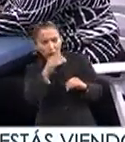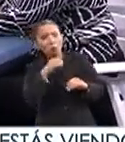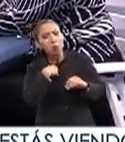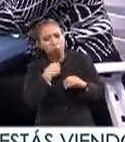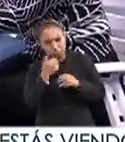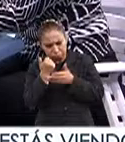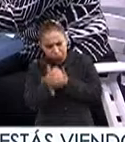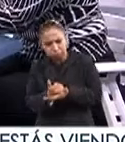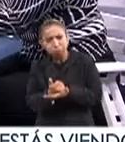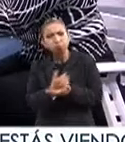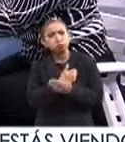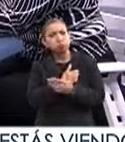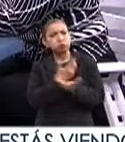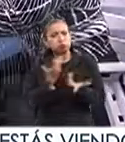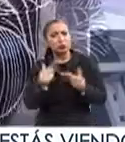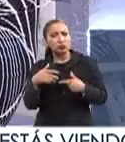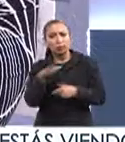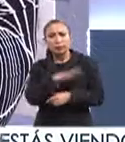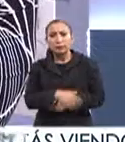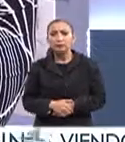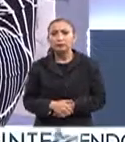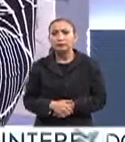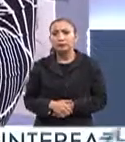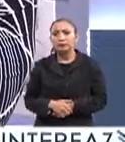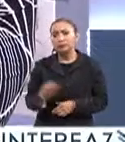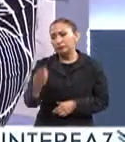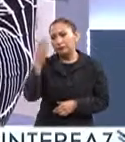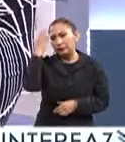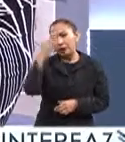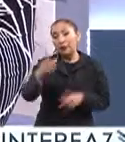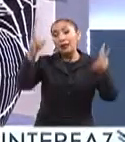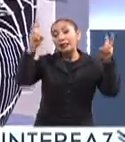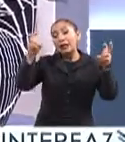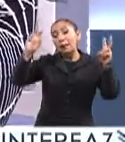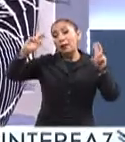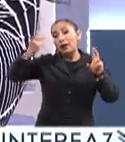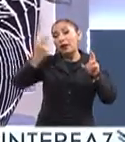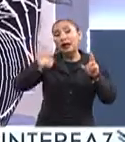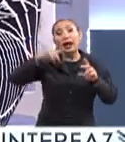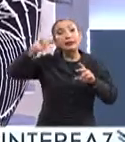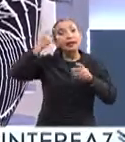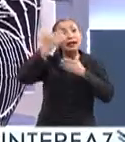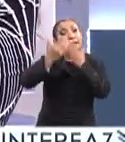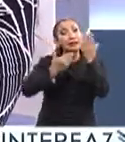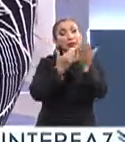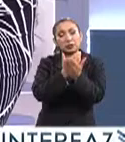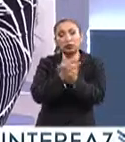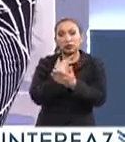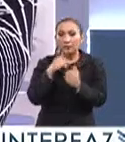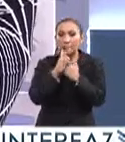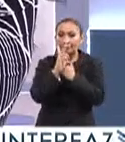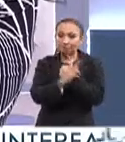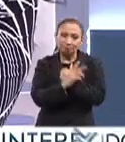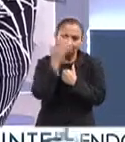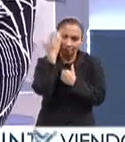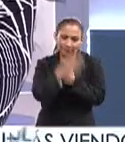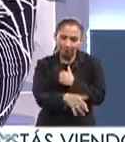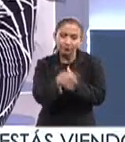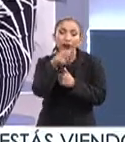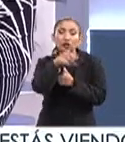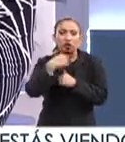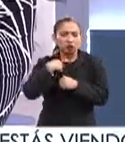con la sociedad. Claro. Ustedes saben que el lema del Politécnico es la técnica al servicio de la patria. Entonces sí, nosotros